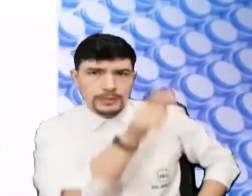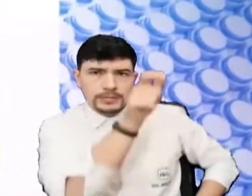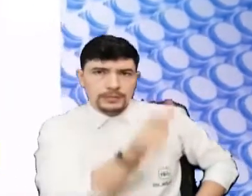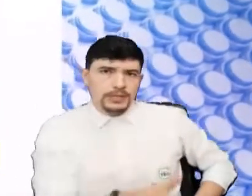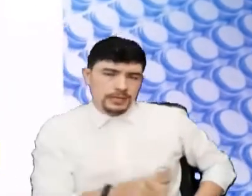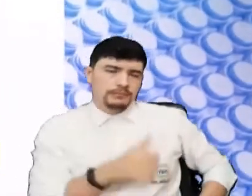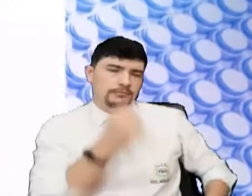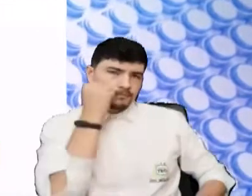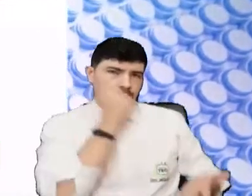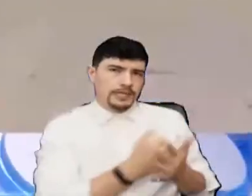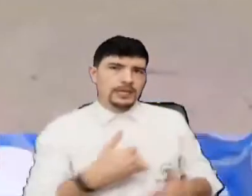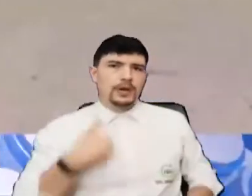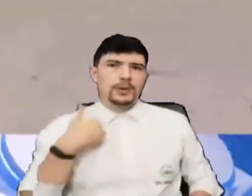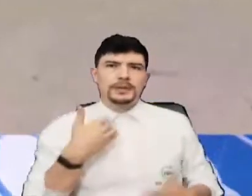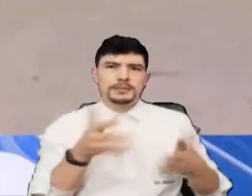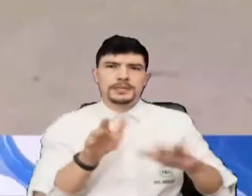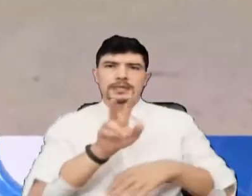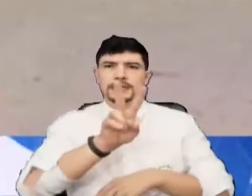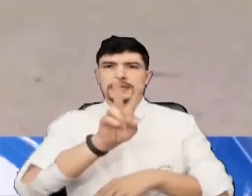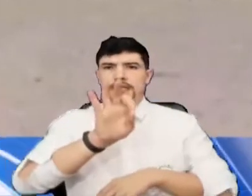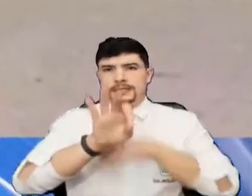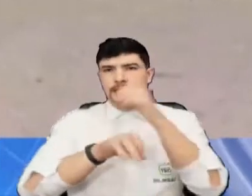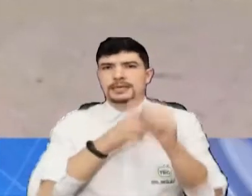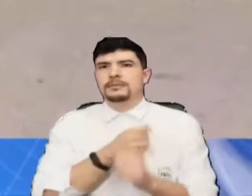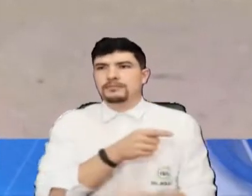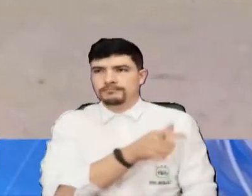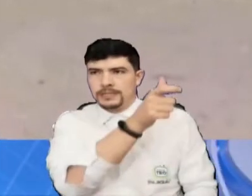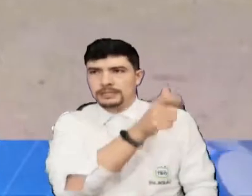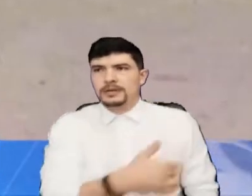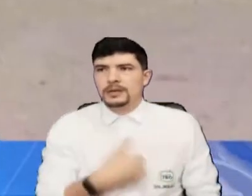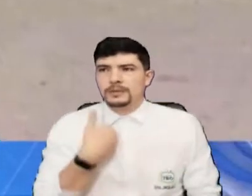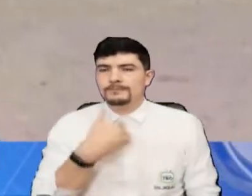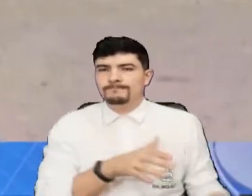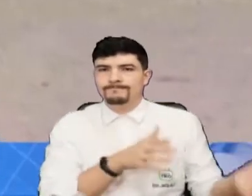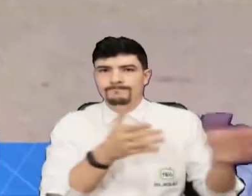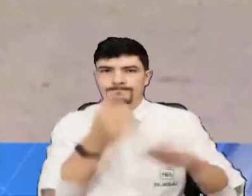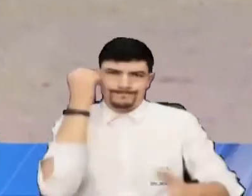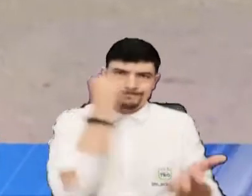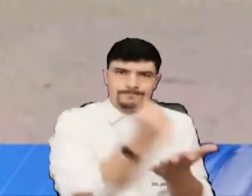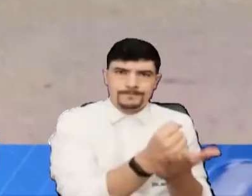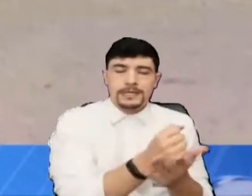aproximadamente 23 años. Esta es una noticia en desarrollo.